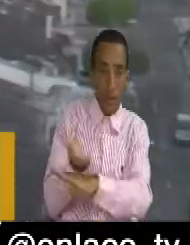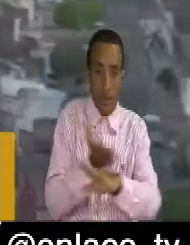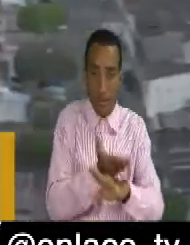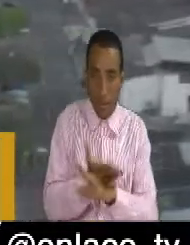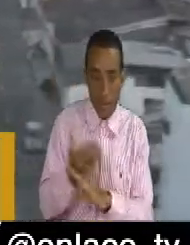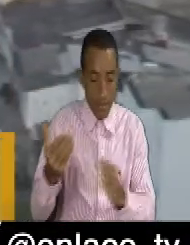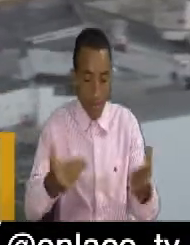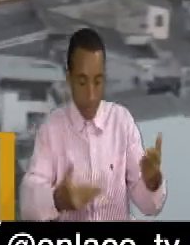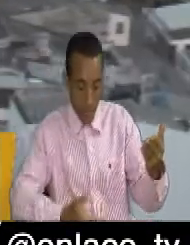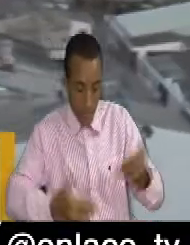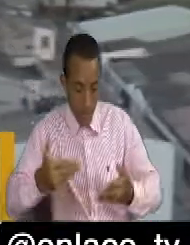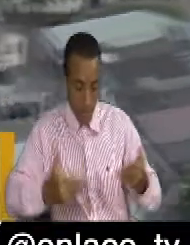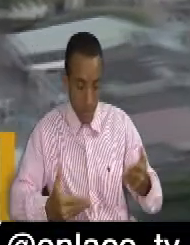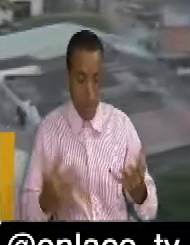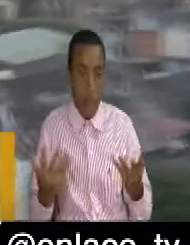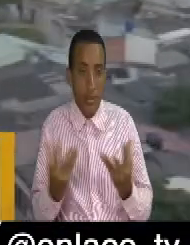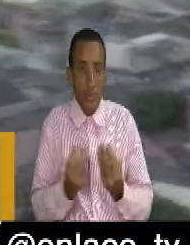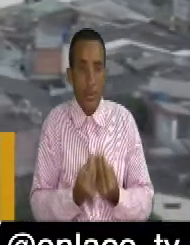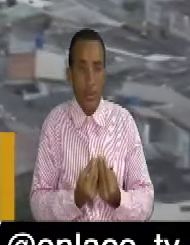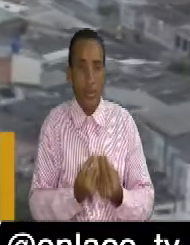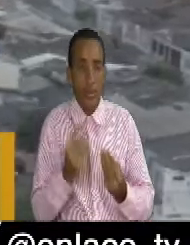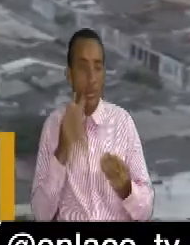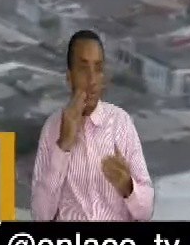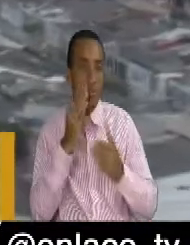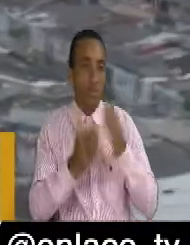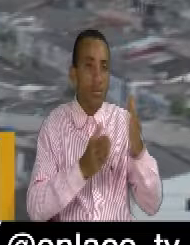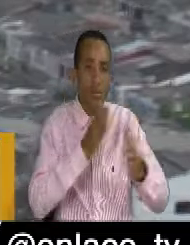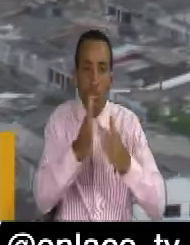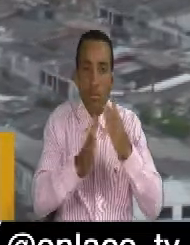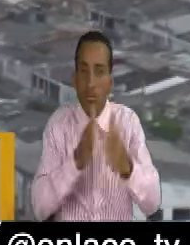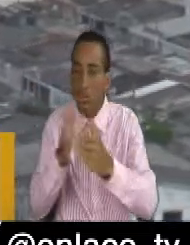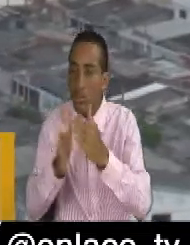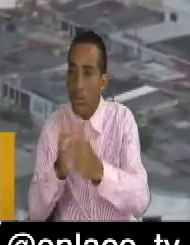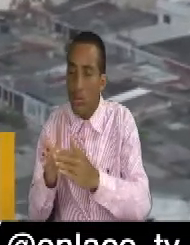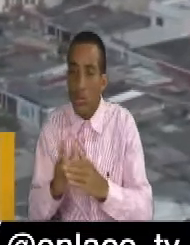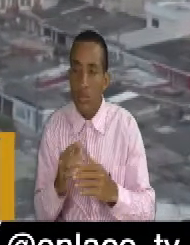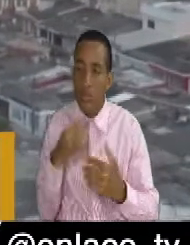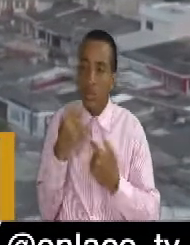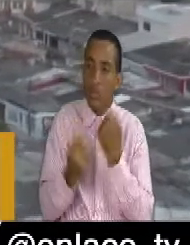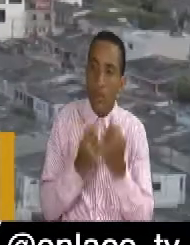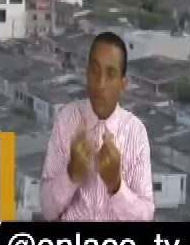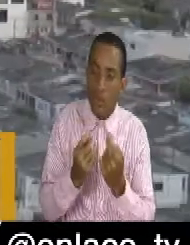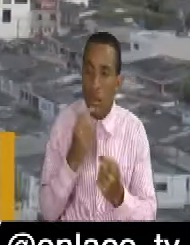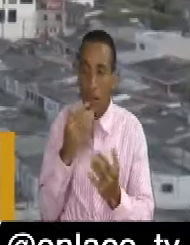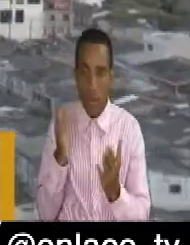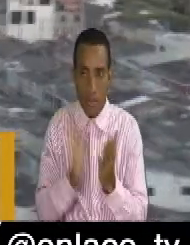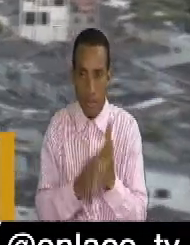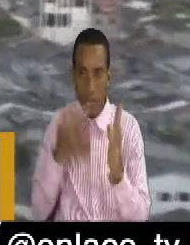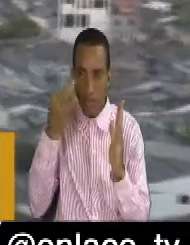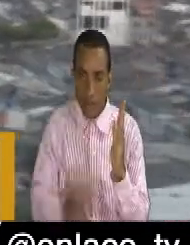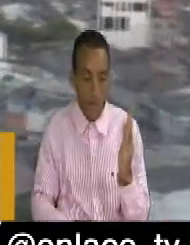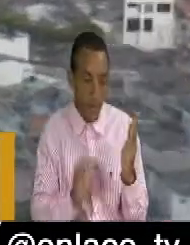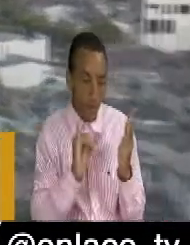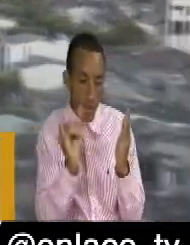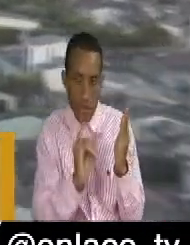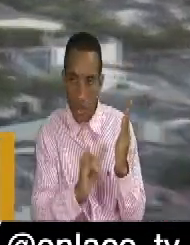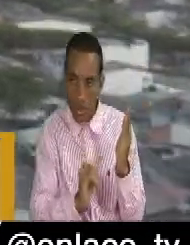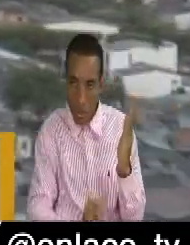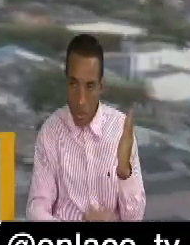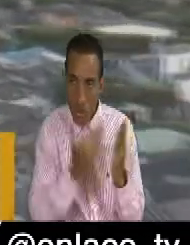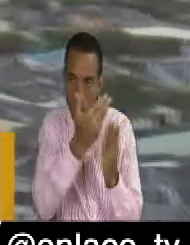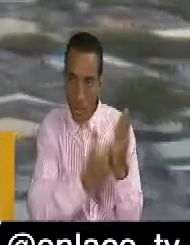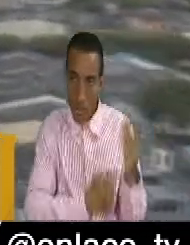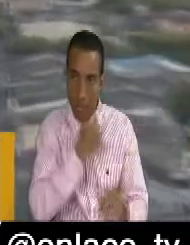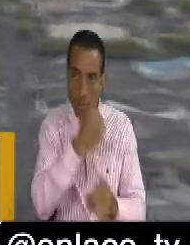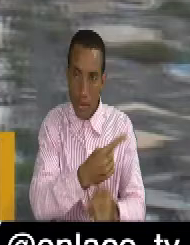de la administración municipal realizará visitas a las unidades de negocio con el objetivo de constatar que cumplan con toda la documentación requerida en